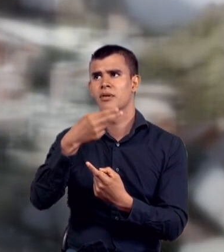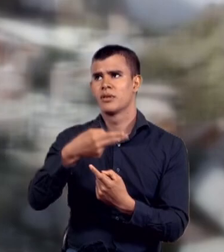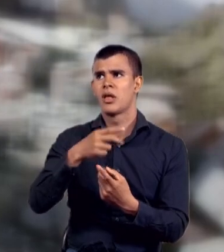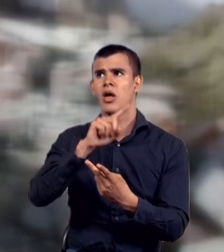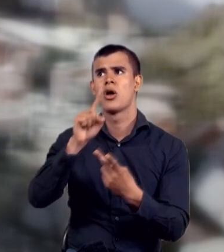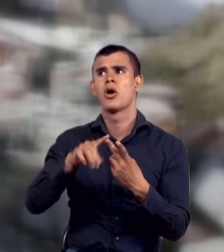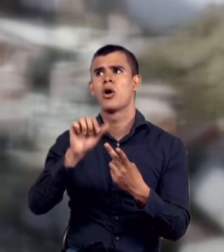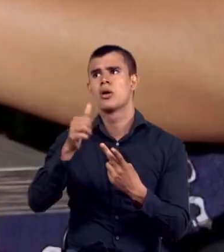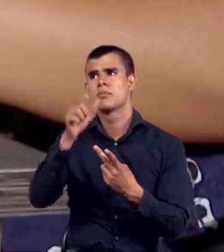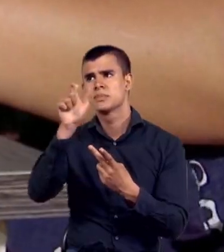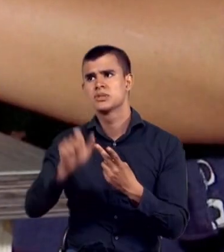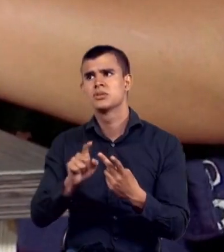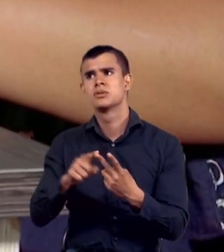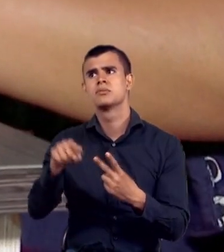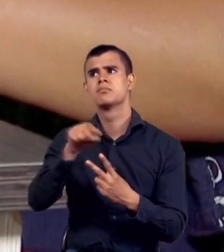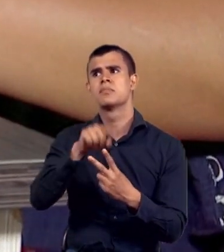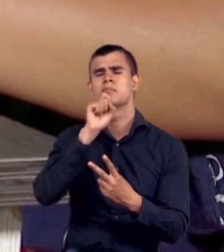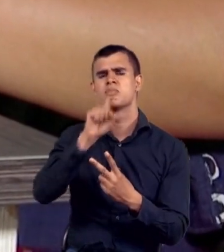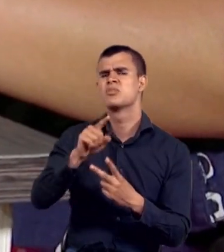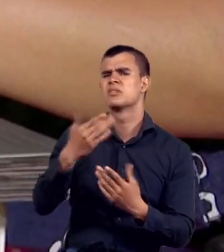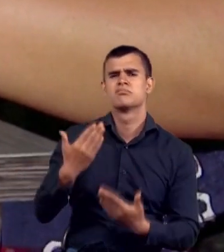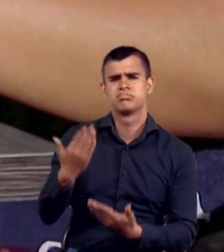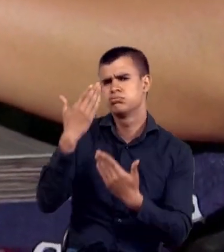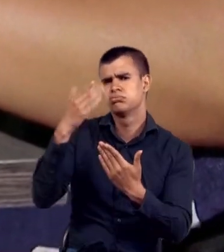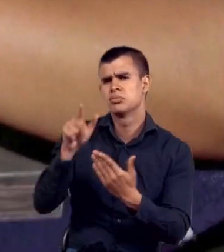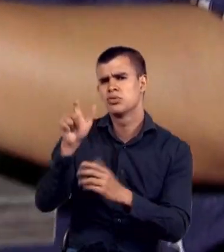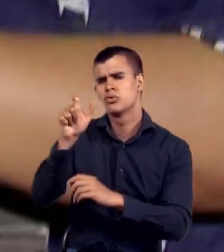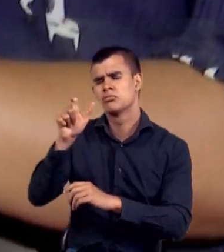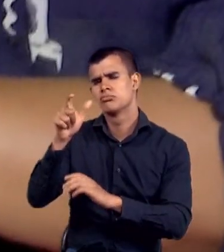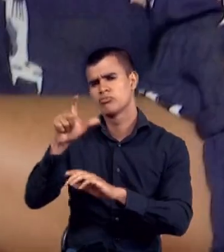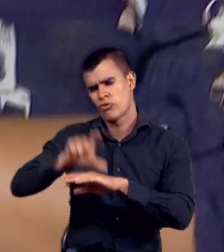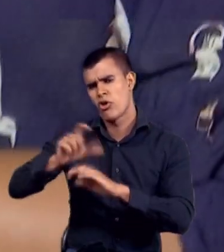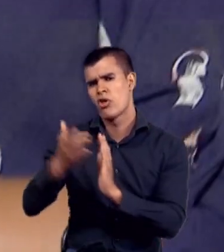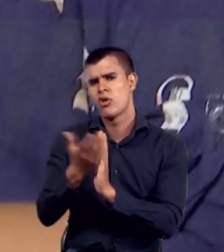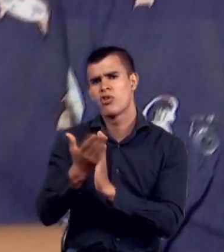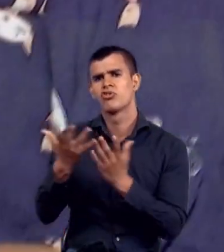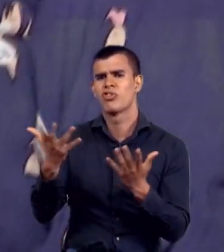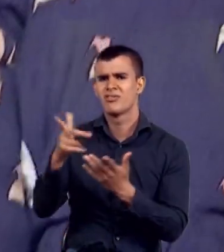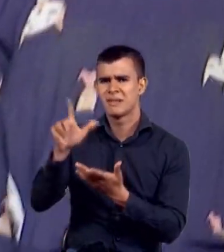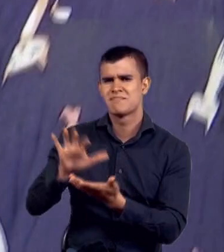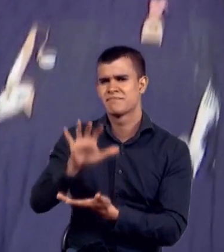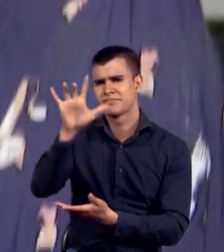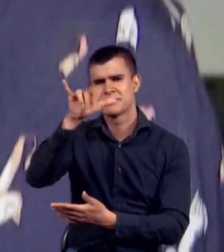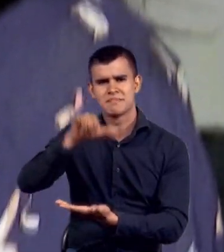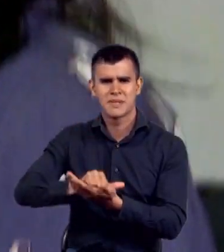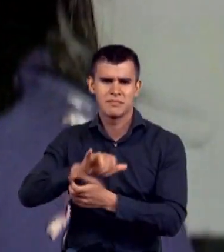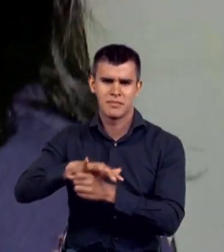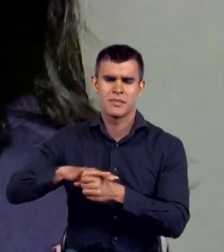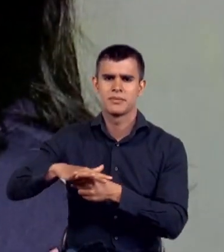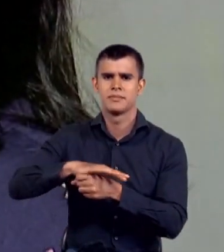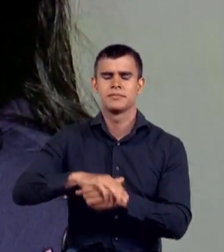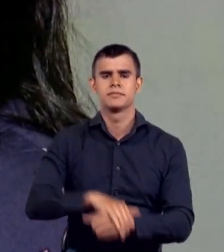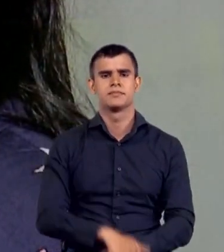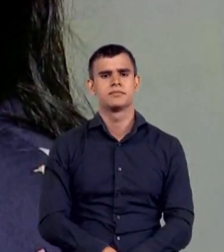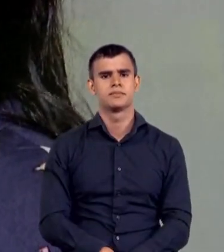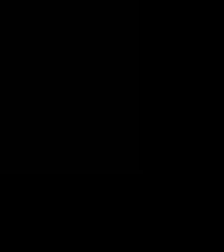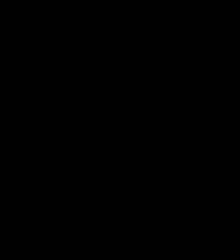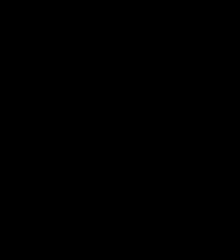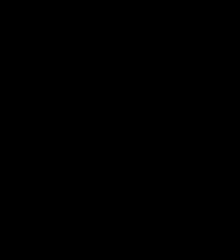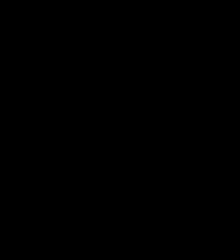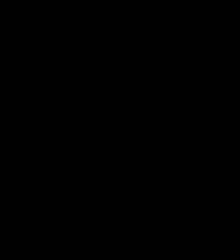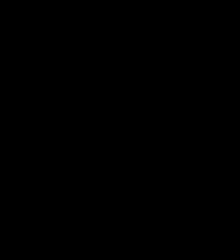Lilibet y Manrique, cofundadora y directora de la institución, mencionará el significado que tiene este colegio en esta zona de la